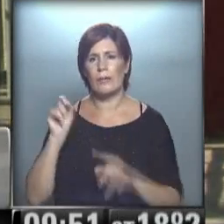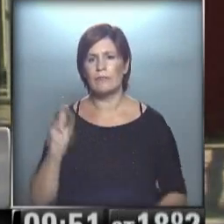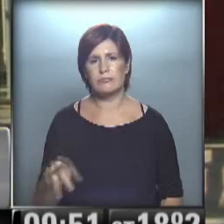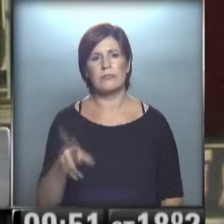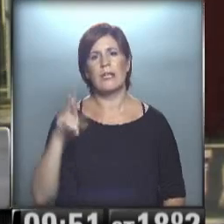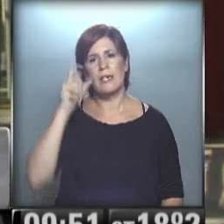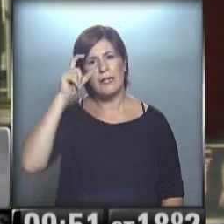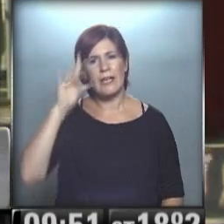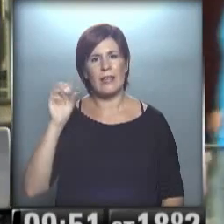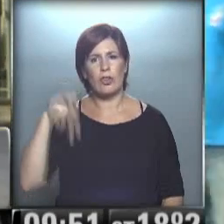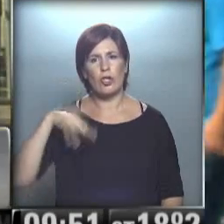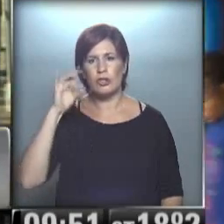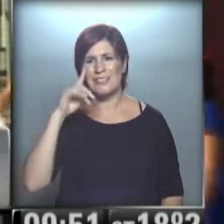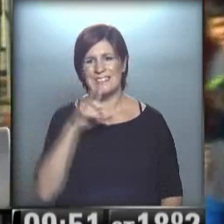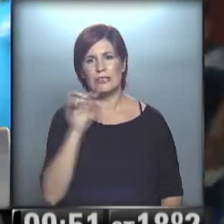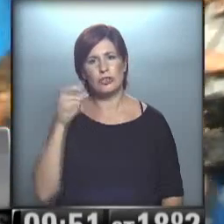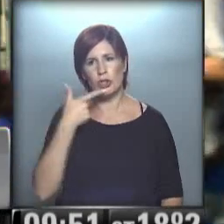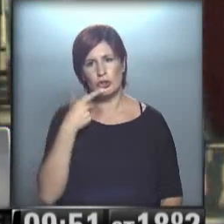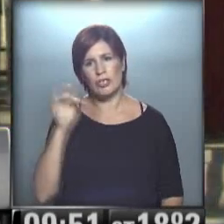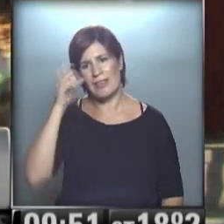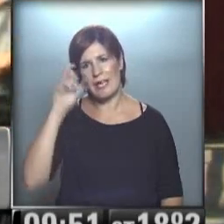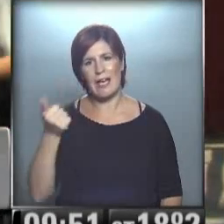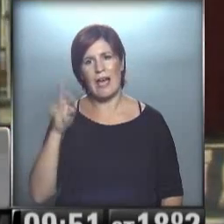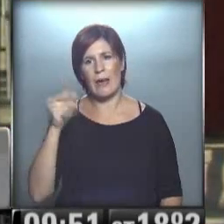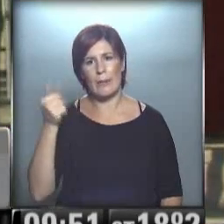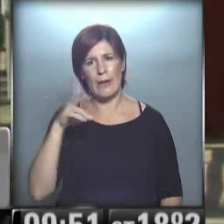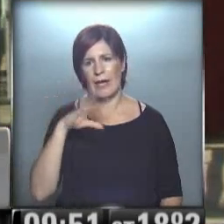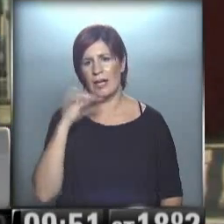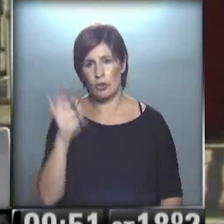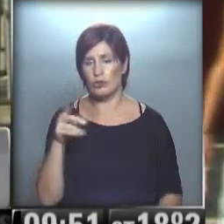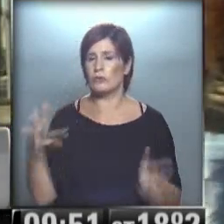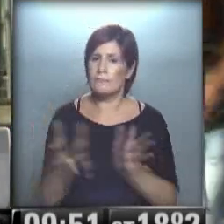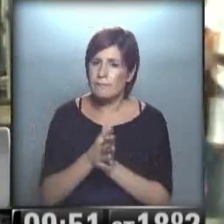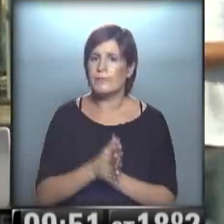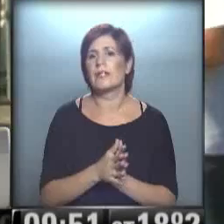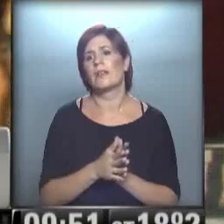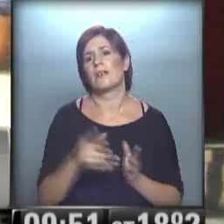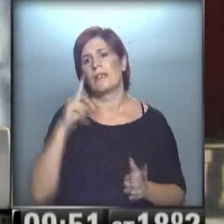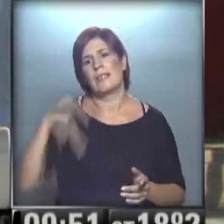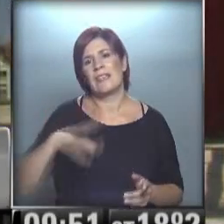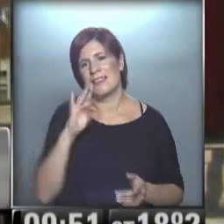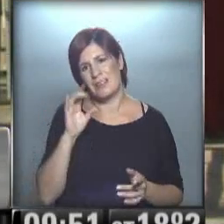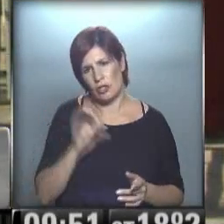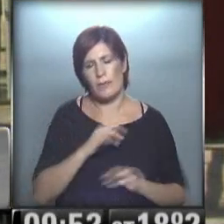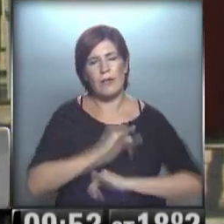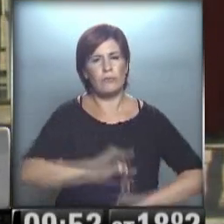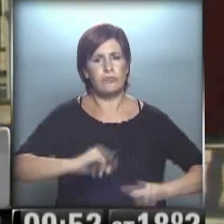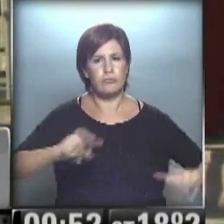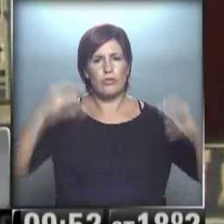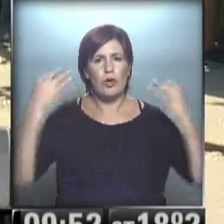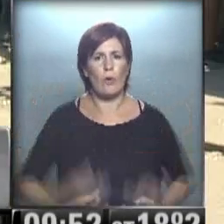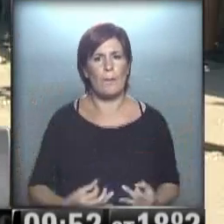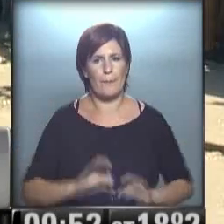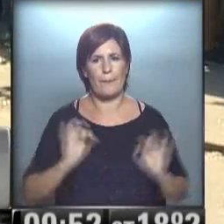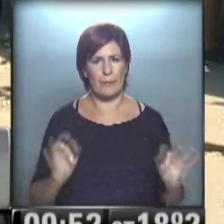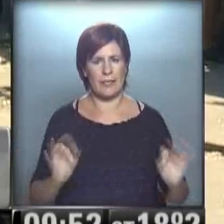Facebook de eh estos chicos que trabajan tan fielmente porque la información sea difundida de la manera que tiene que ser en principio sí hay que decir que los